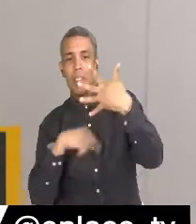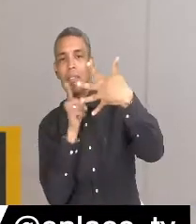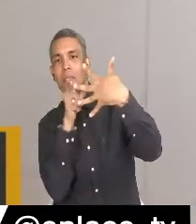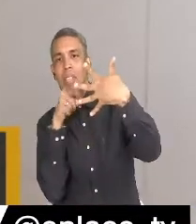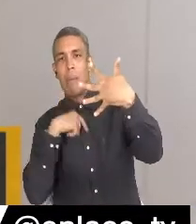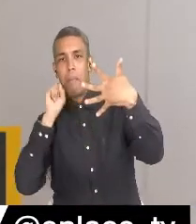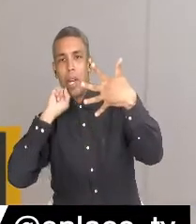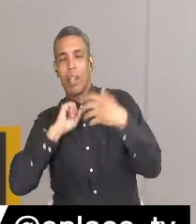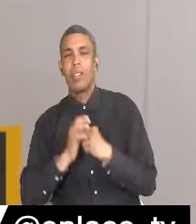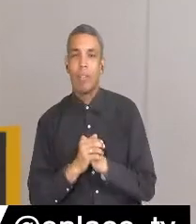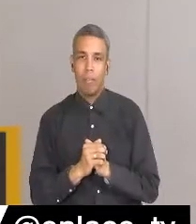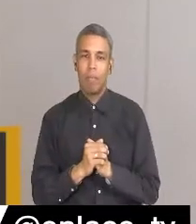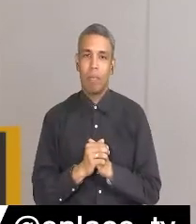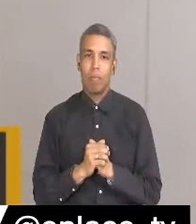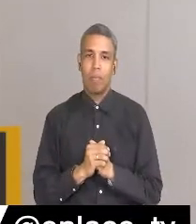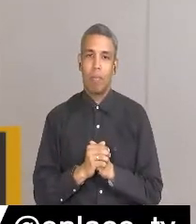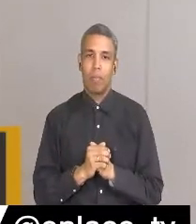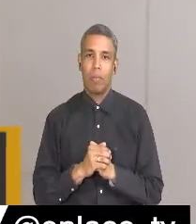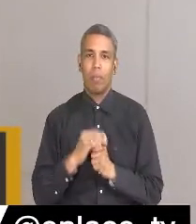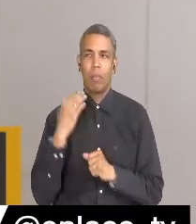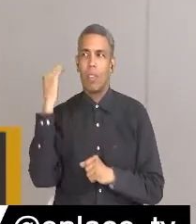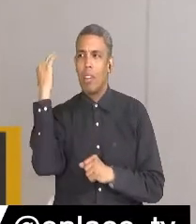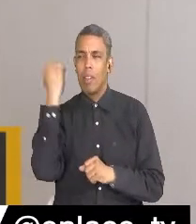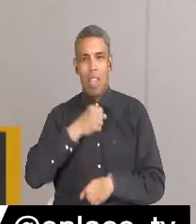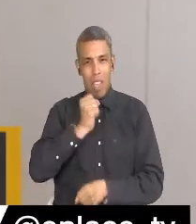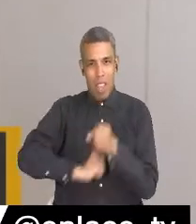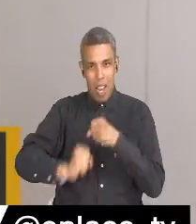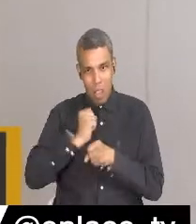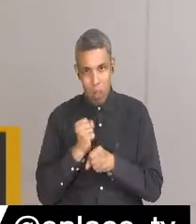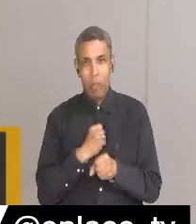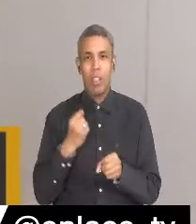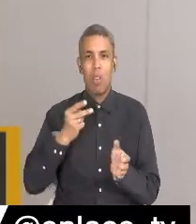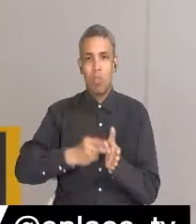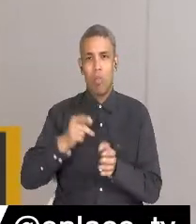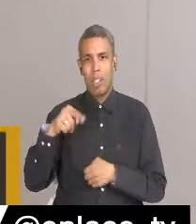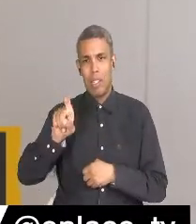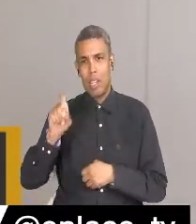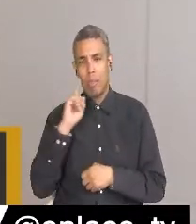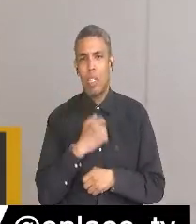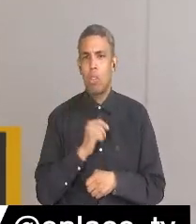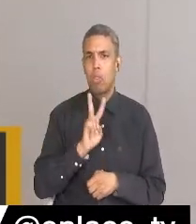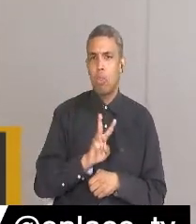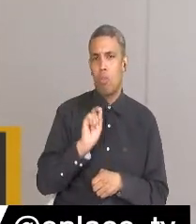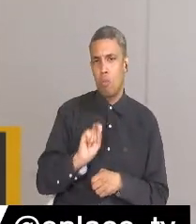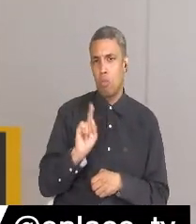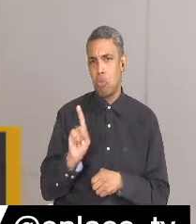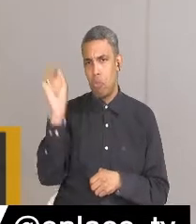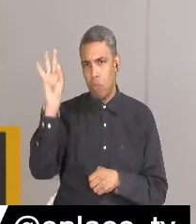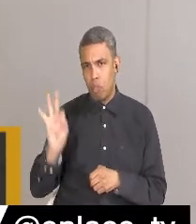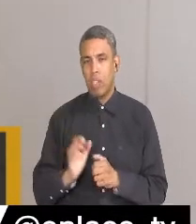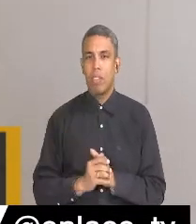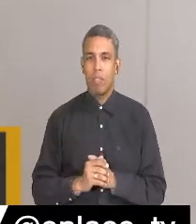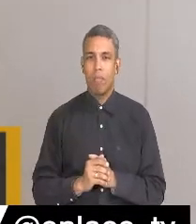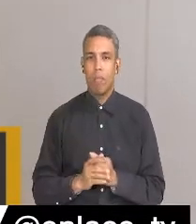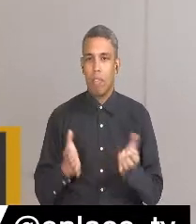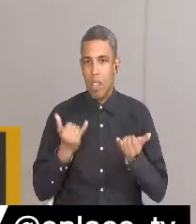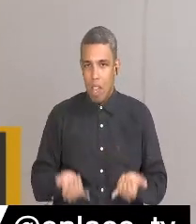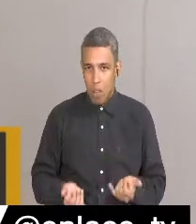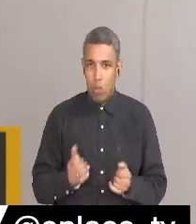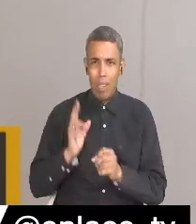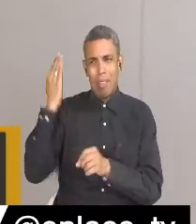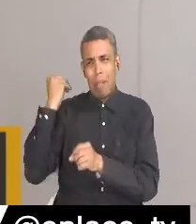el año pasado quedamos con un 2.1%, este año en el corte del primer trimestre solamente tenemos 47